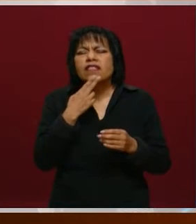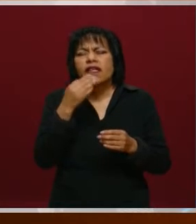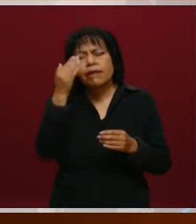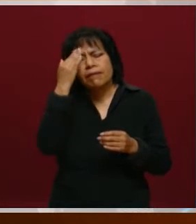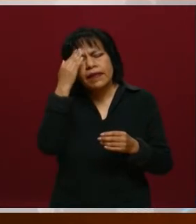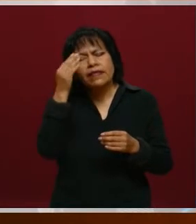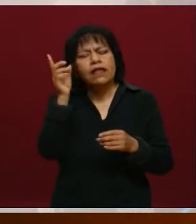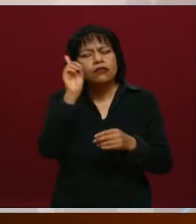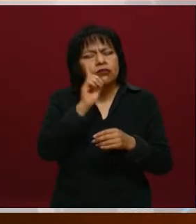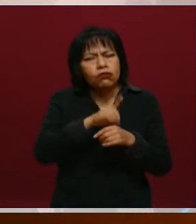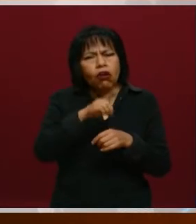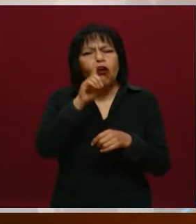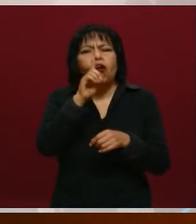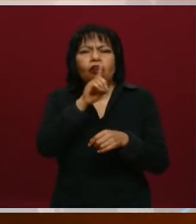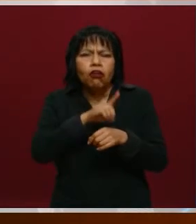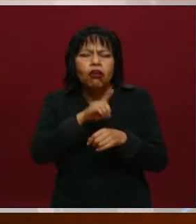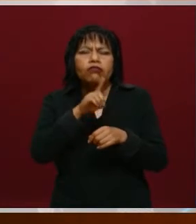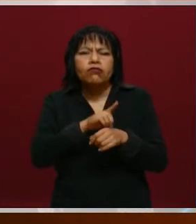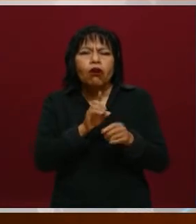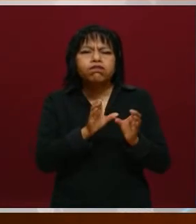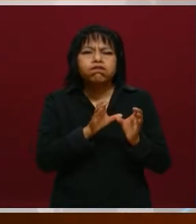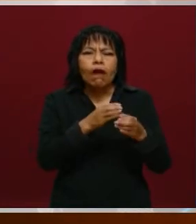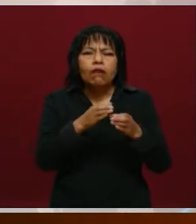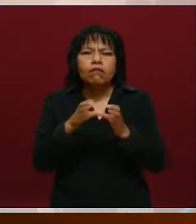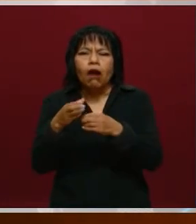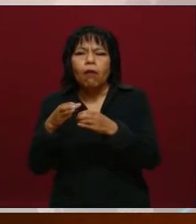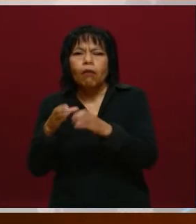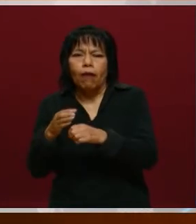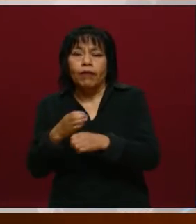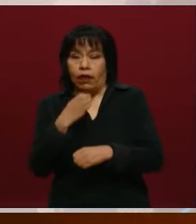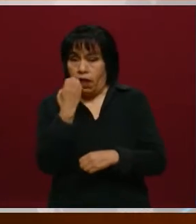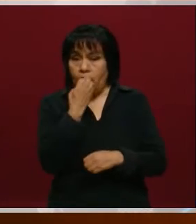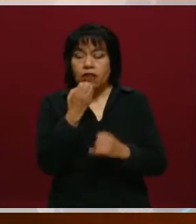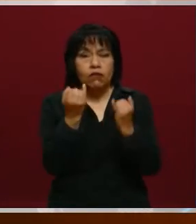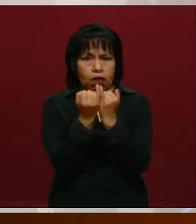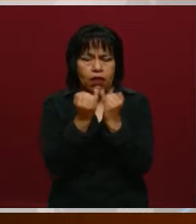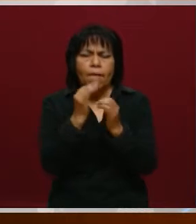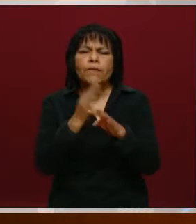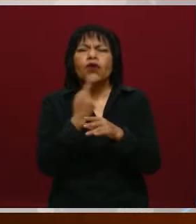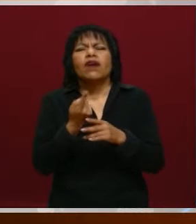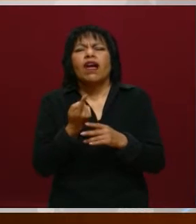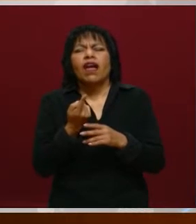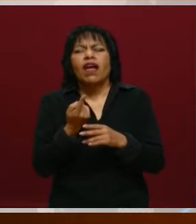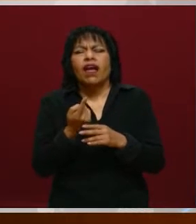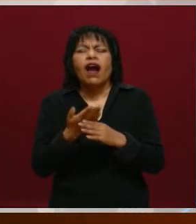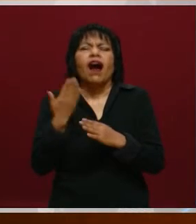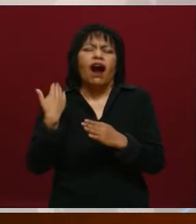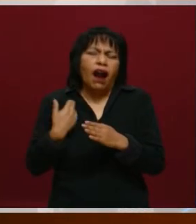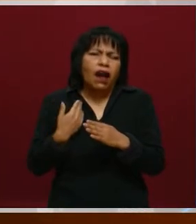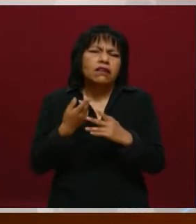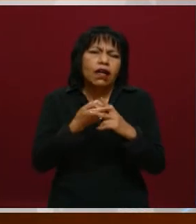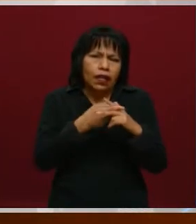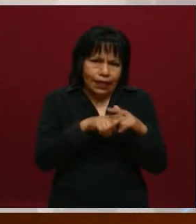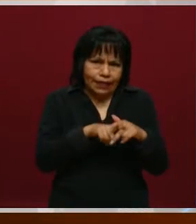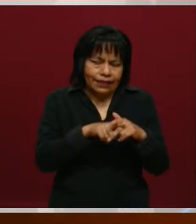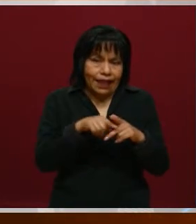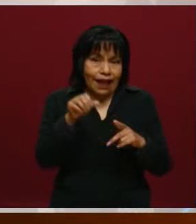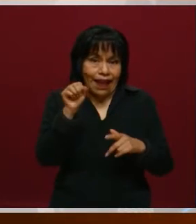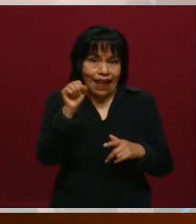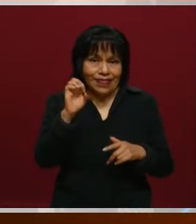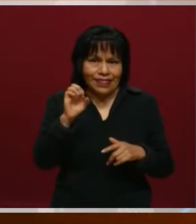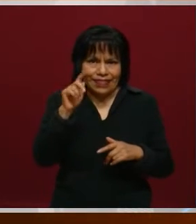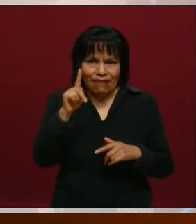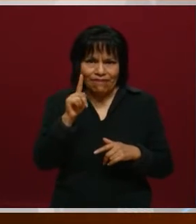cotidiana en el espacio escolar porque bueno pues porque desde un principio la secretaria se fijó